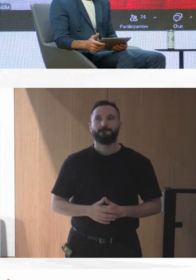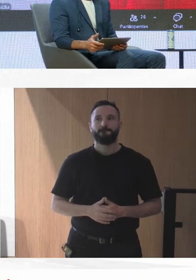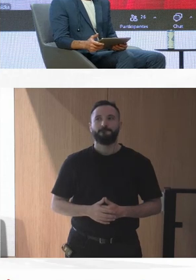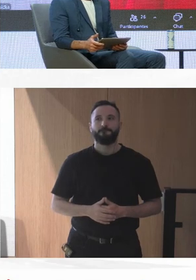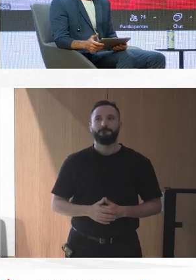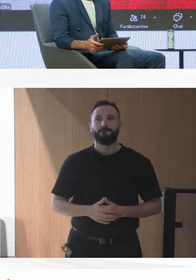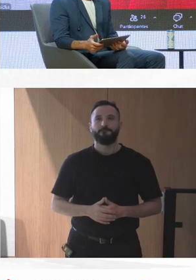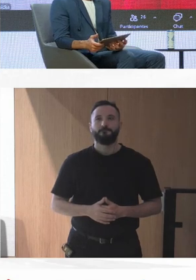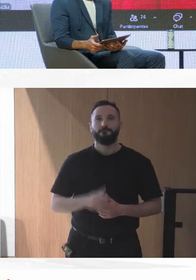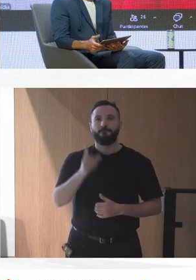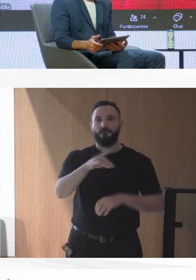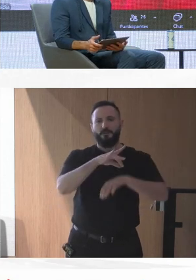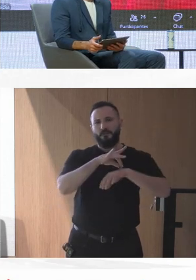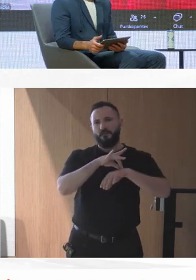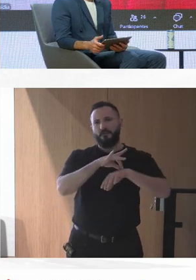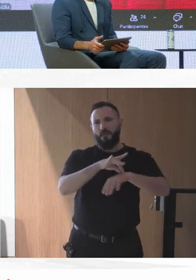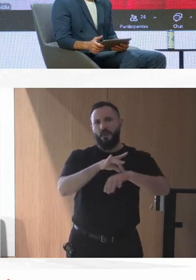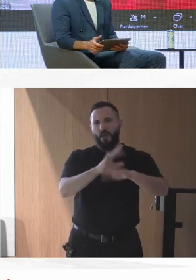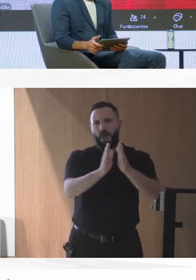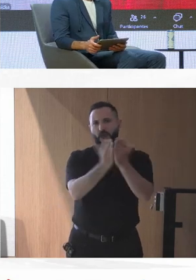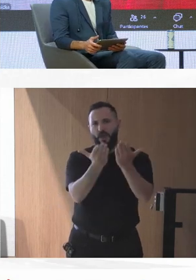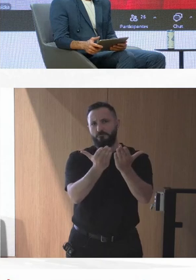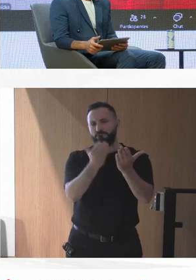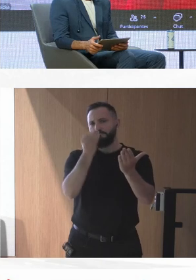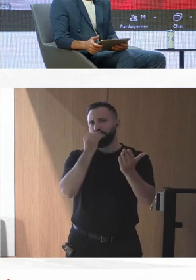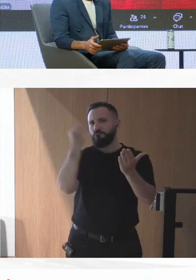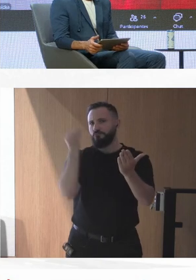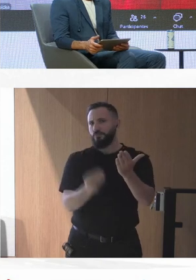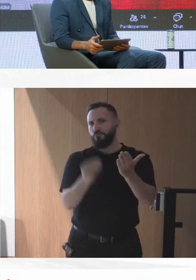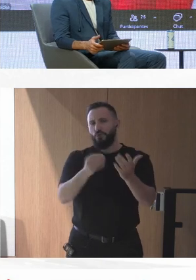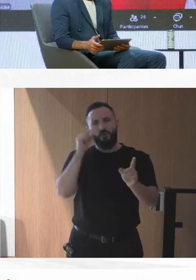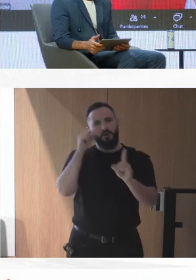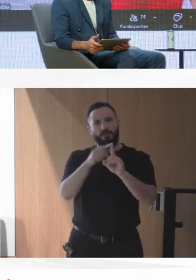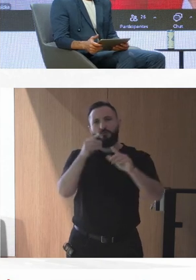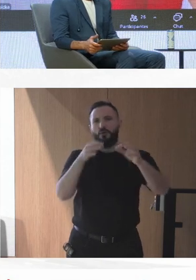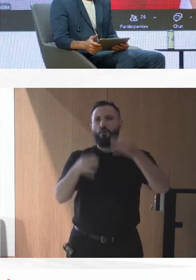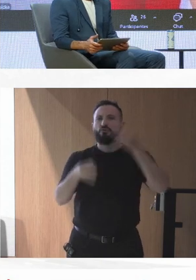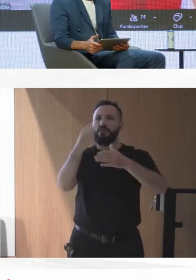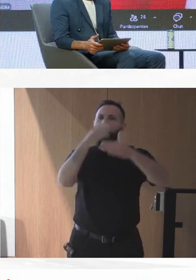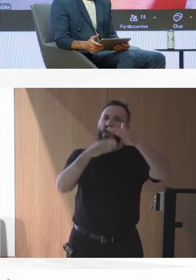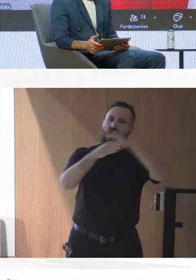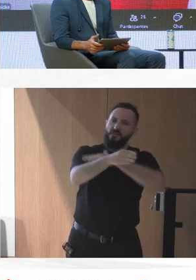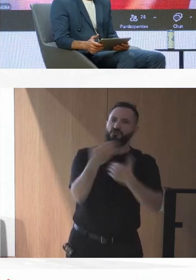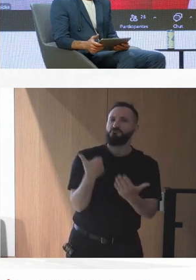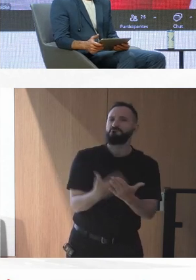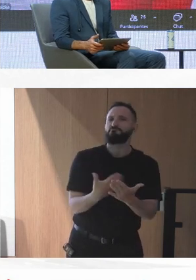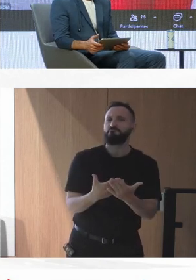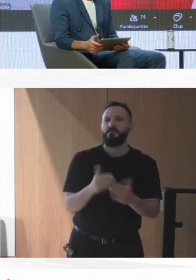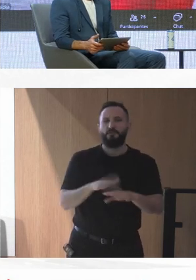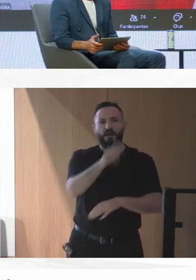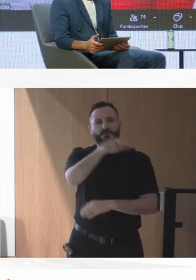se incluyen en guías muy útiles, son herramientas muy buenas para asegurar el acceso a la justicia para personas con discapacidad, así que